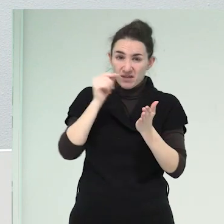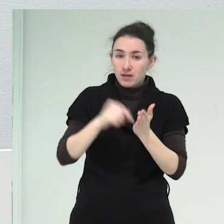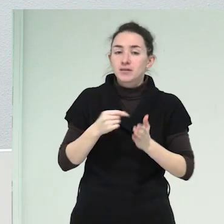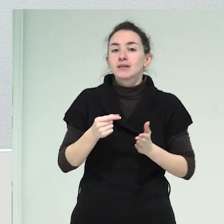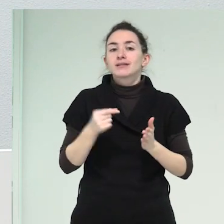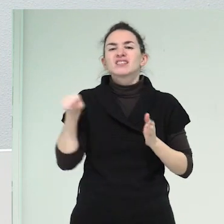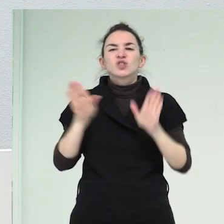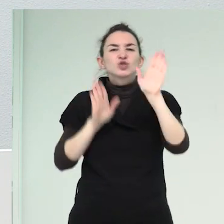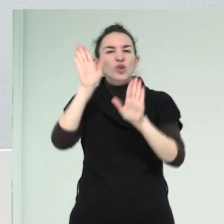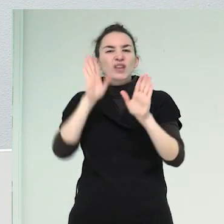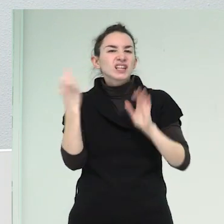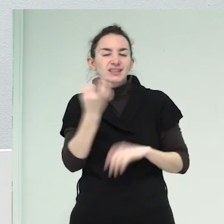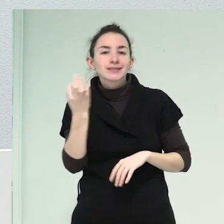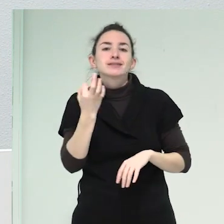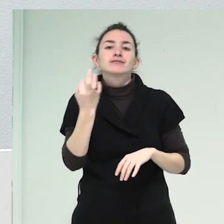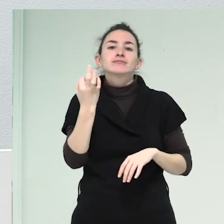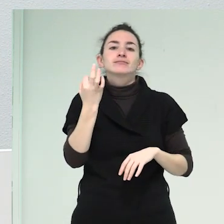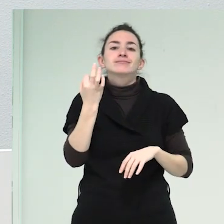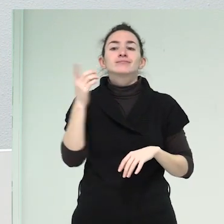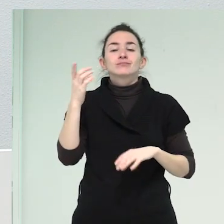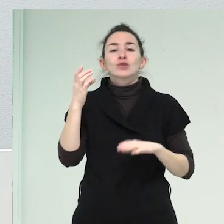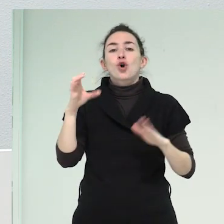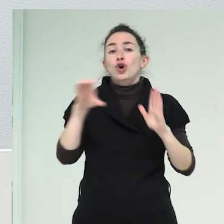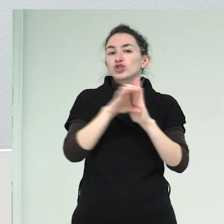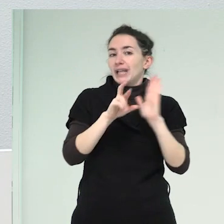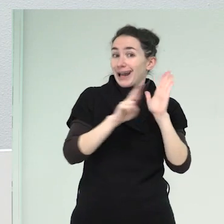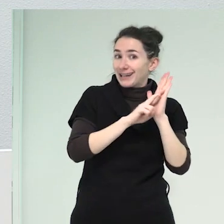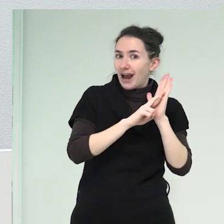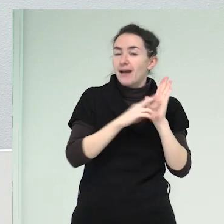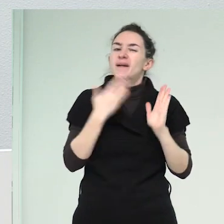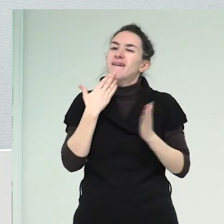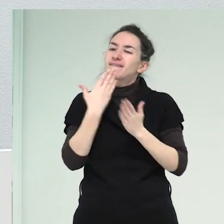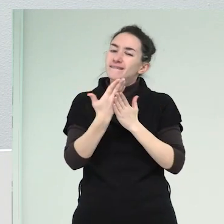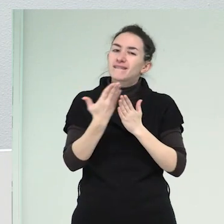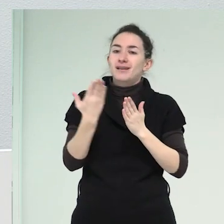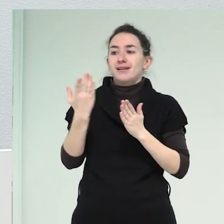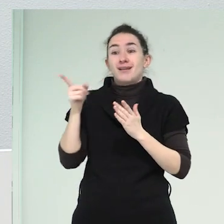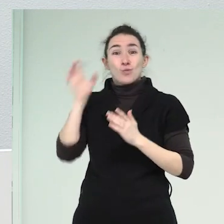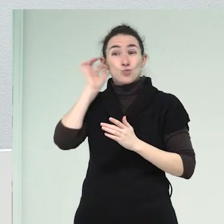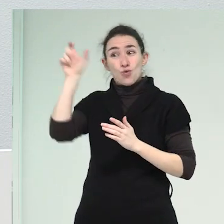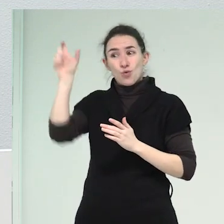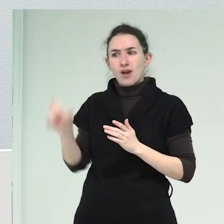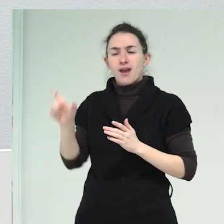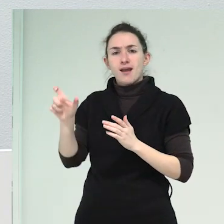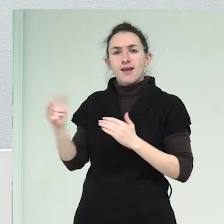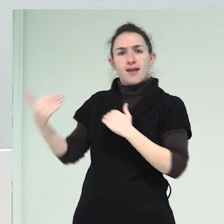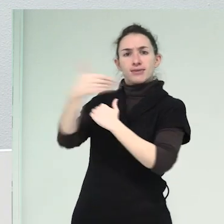que solicitaban era que los costarricenses pedían de que se le prohibiera la entrada a Marcela a Costa